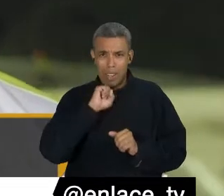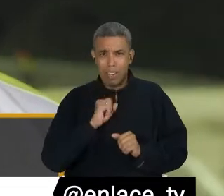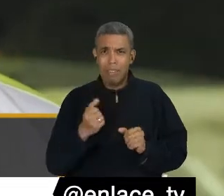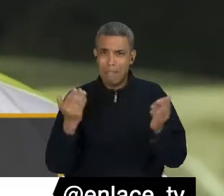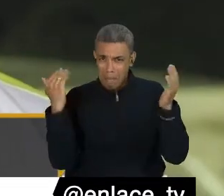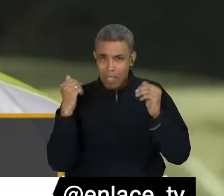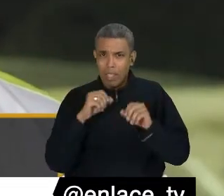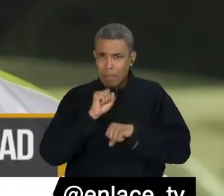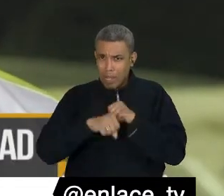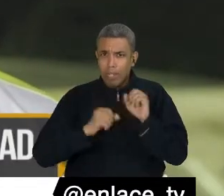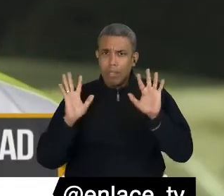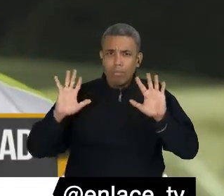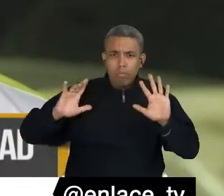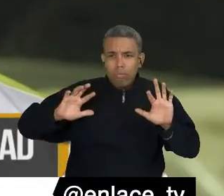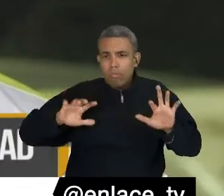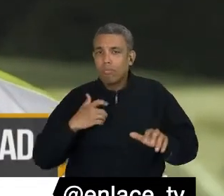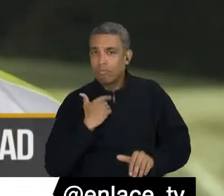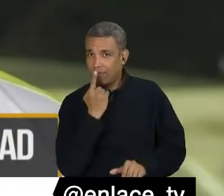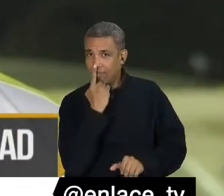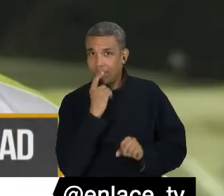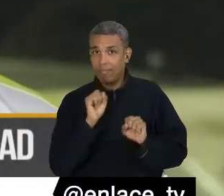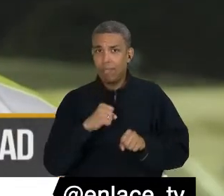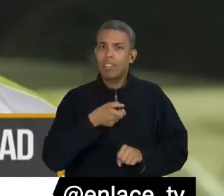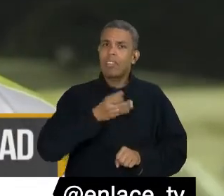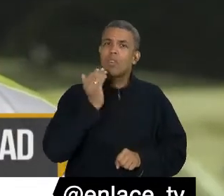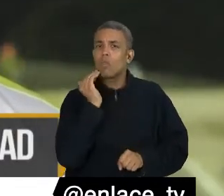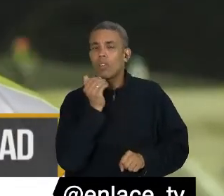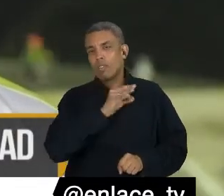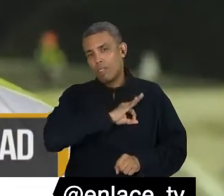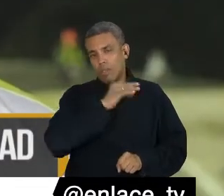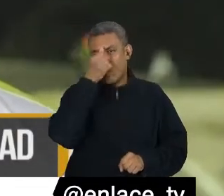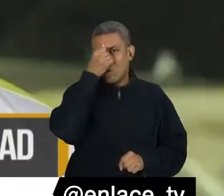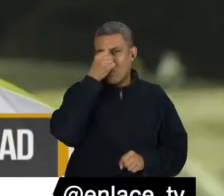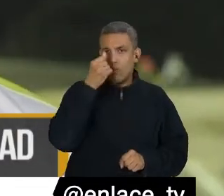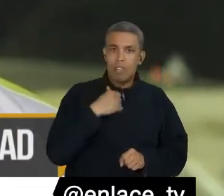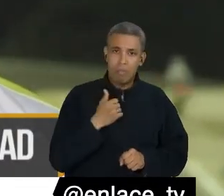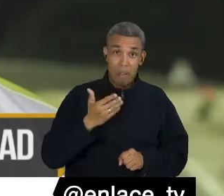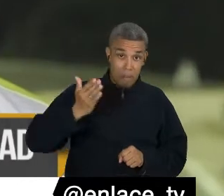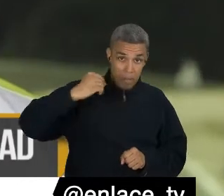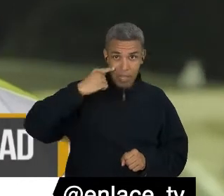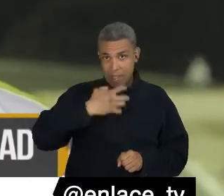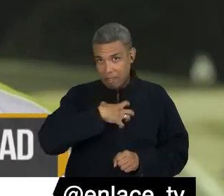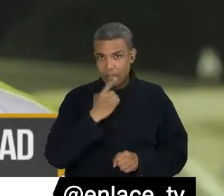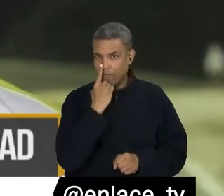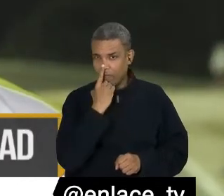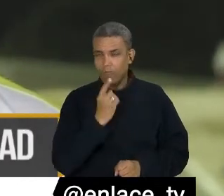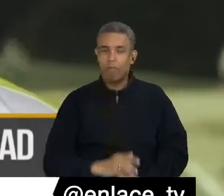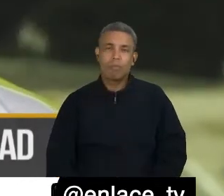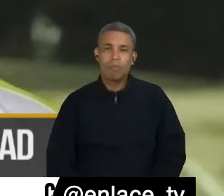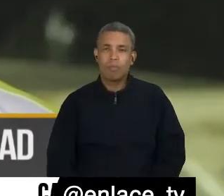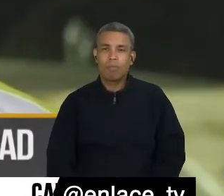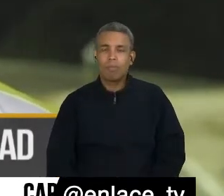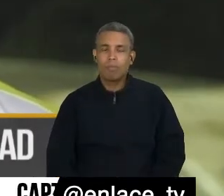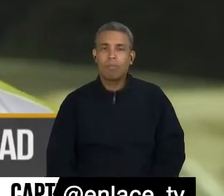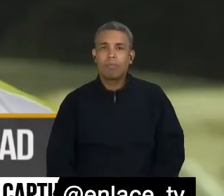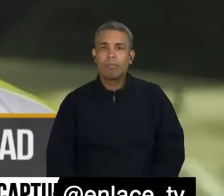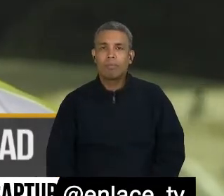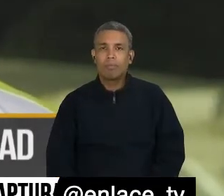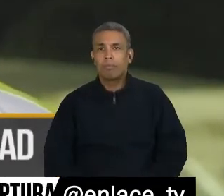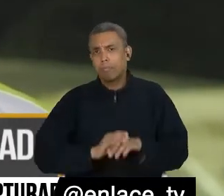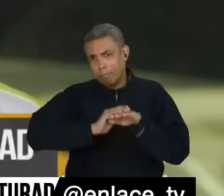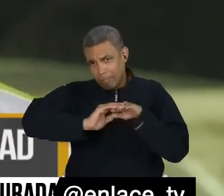mundo pueden perderse este sensacional torneo, esta tercera y cuarta válida que se va a realizar este sábado y domingo acá en Barranca Bermeja. Los